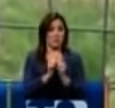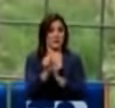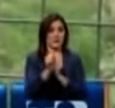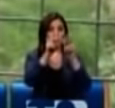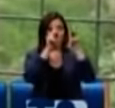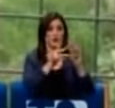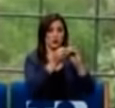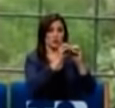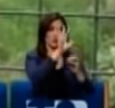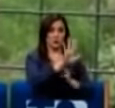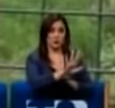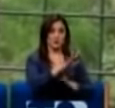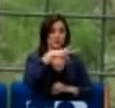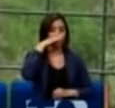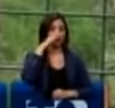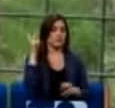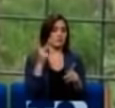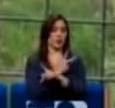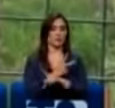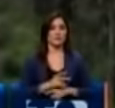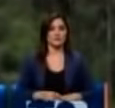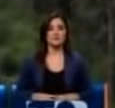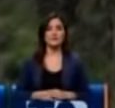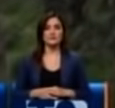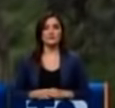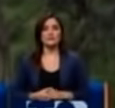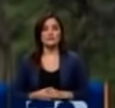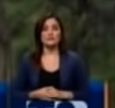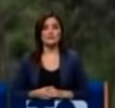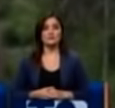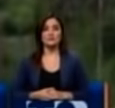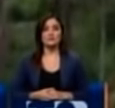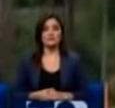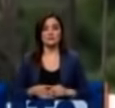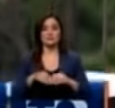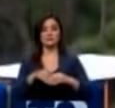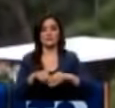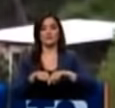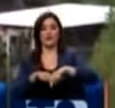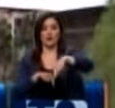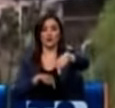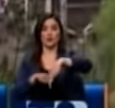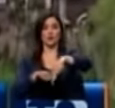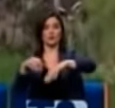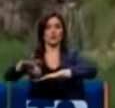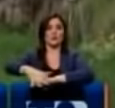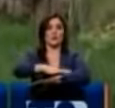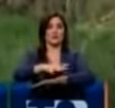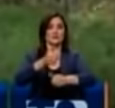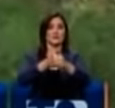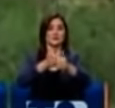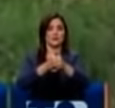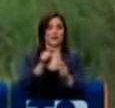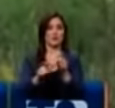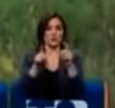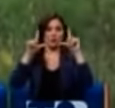es un olor terrible. ¿Dónde exactamente está la quebrada? Aquí a una cuadrita más o menos, que es la quebrada Yanahuayco. Ya los señores han